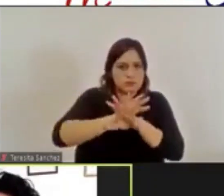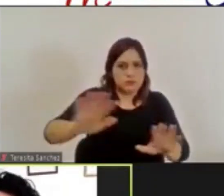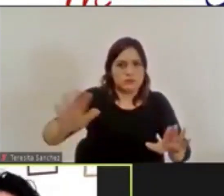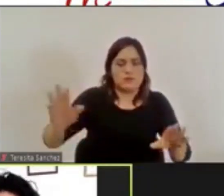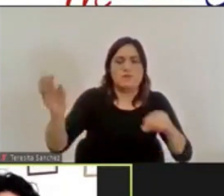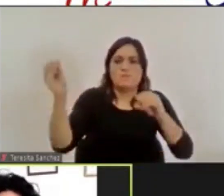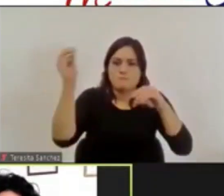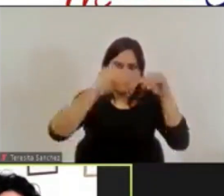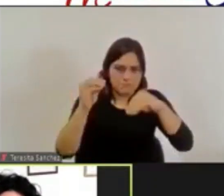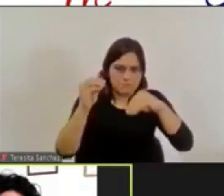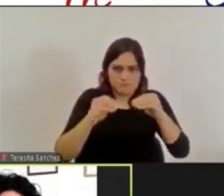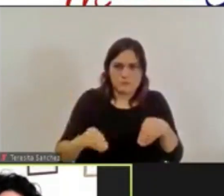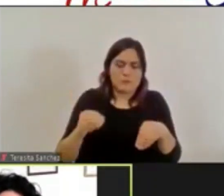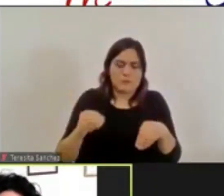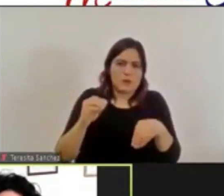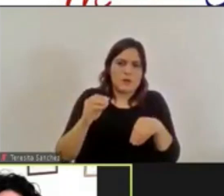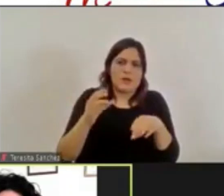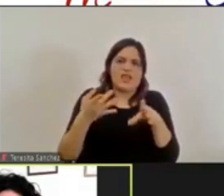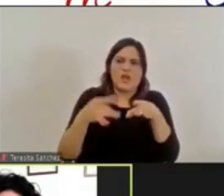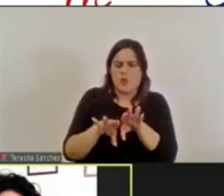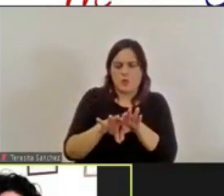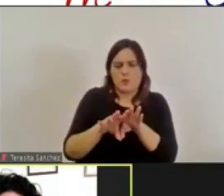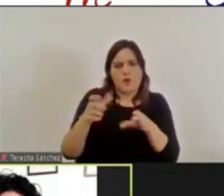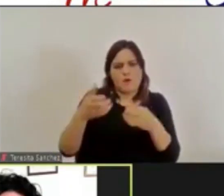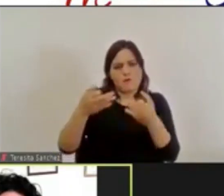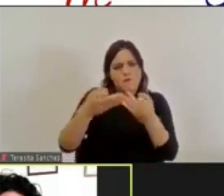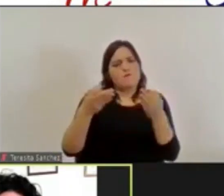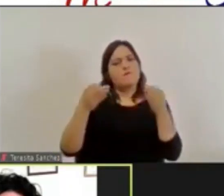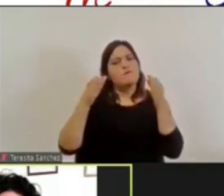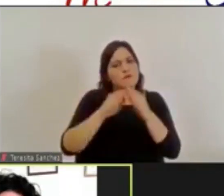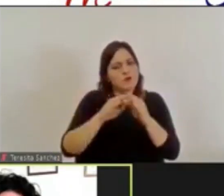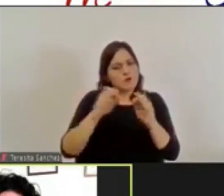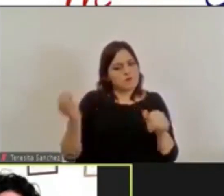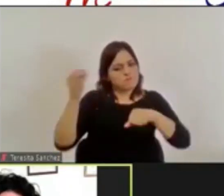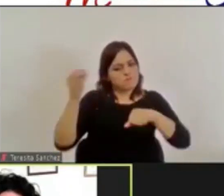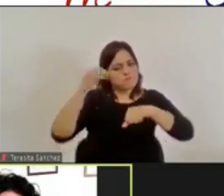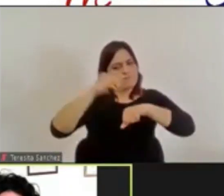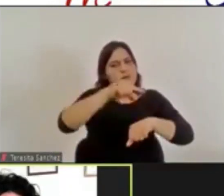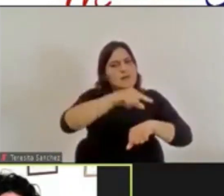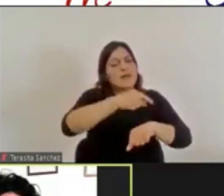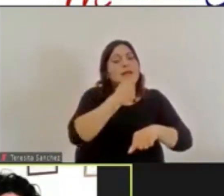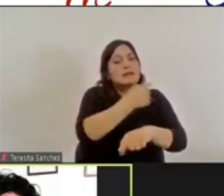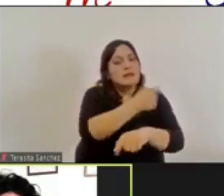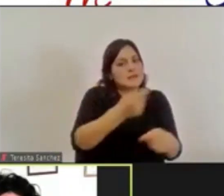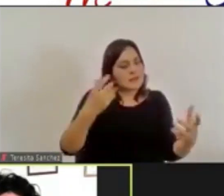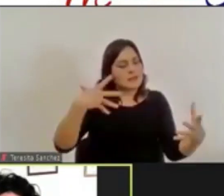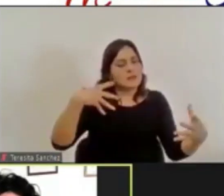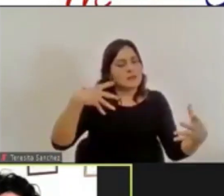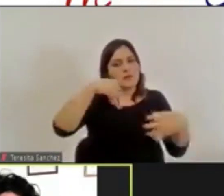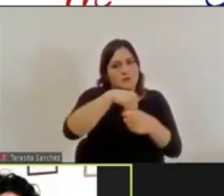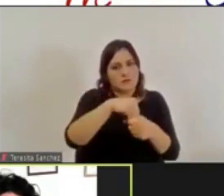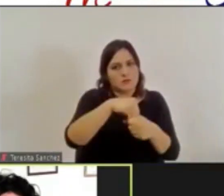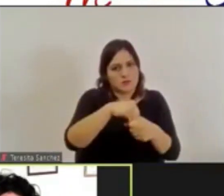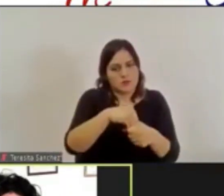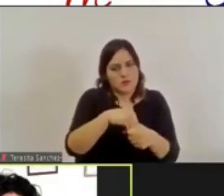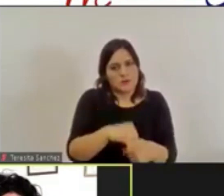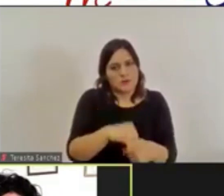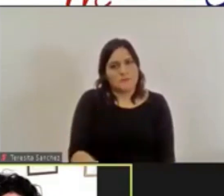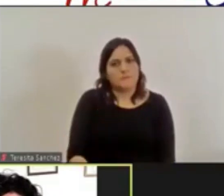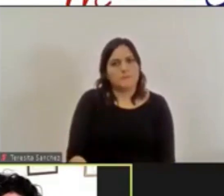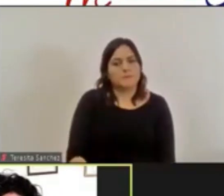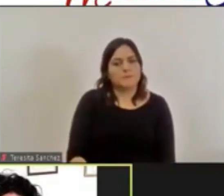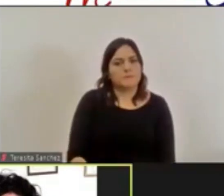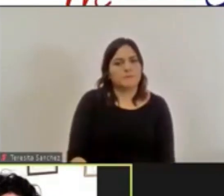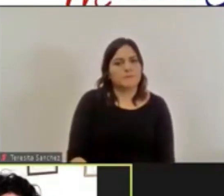incorporar la perspectiva de la niñez. Francisco Zapata Bien, Flor, gracias, saludos.